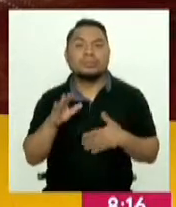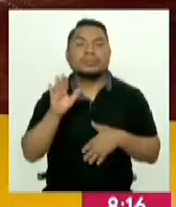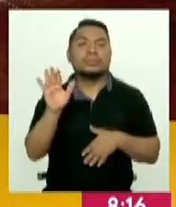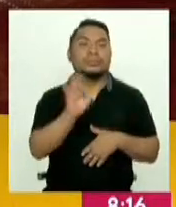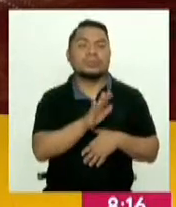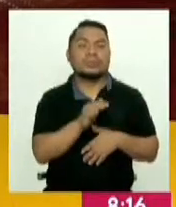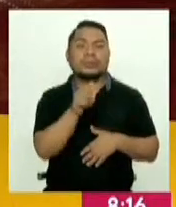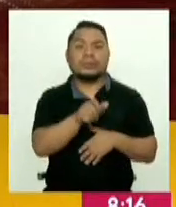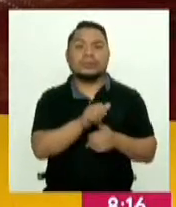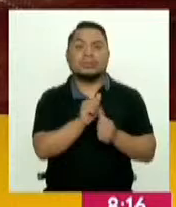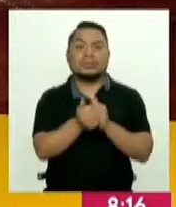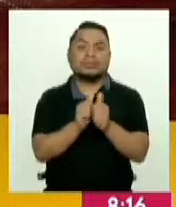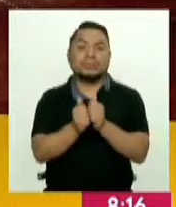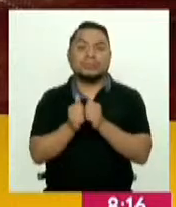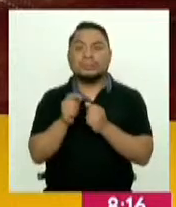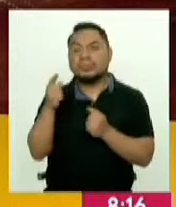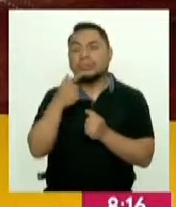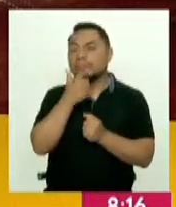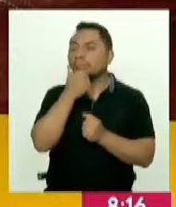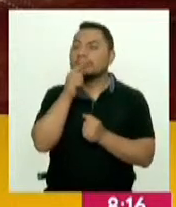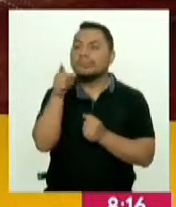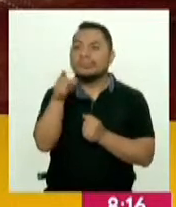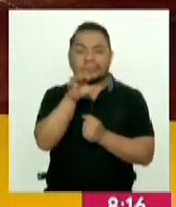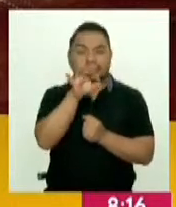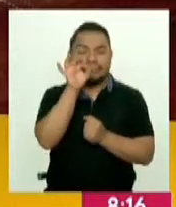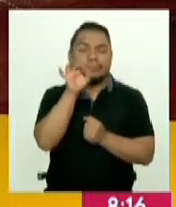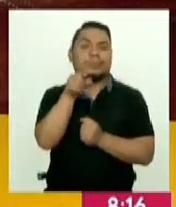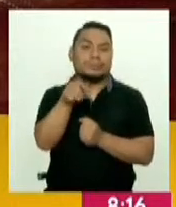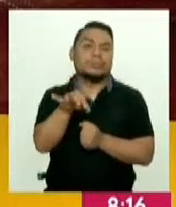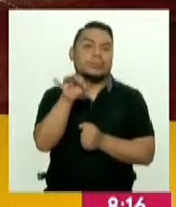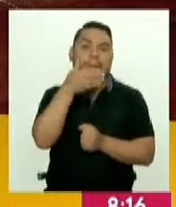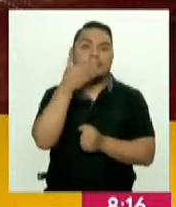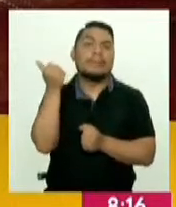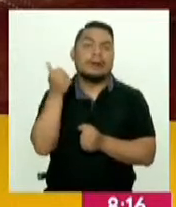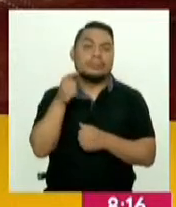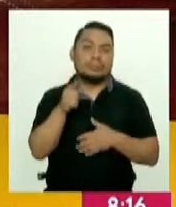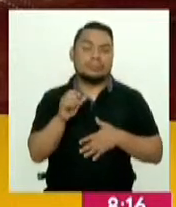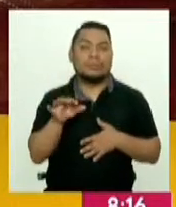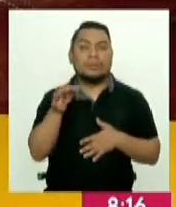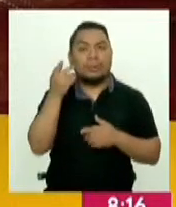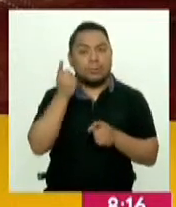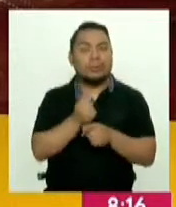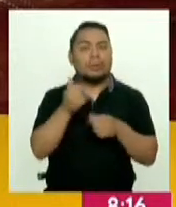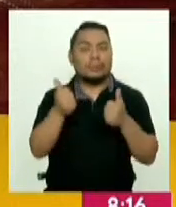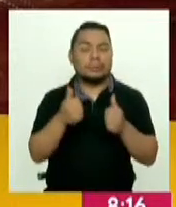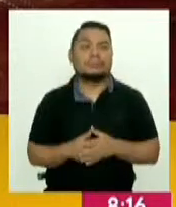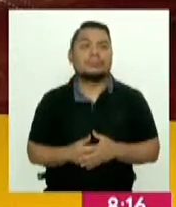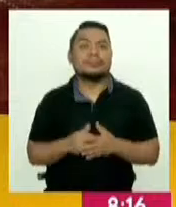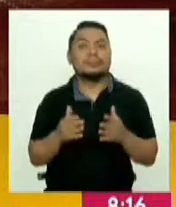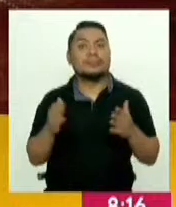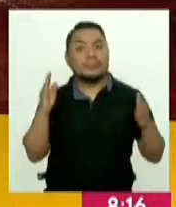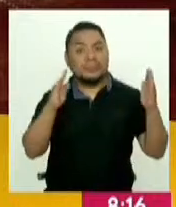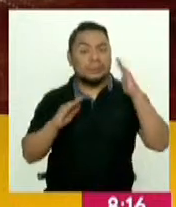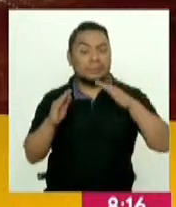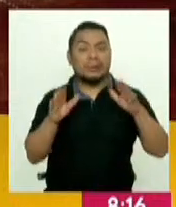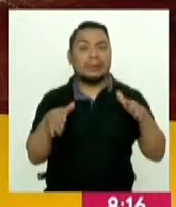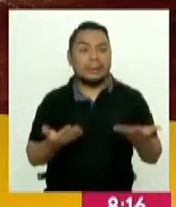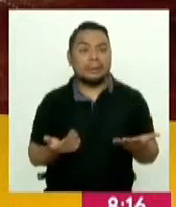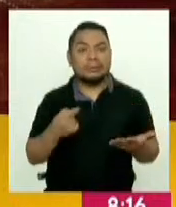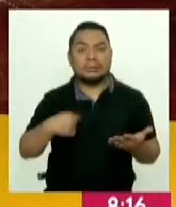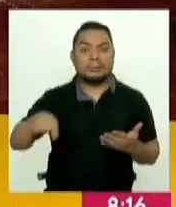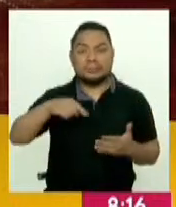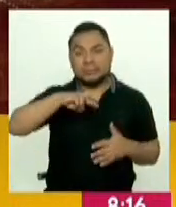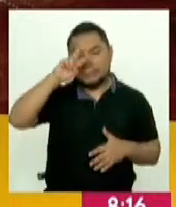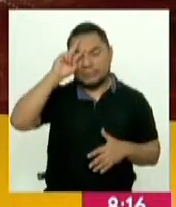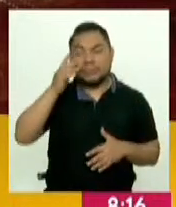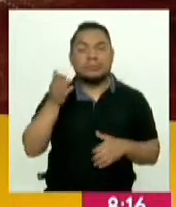de sus candidatos, de las alternativas que tengan para elegir mejor, para elegir correctamente. Tremenda preocupación, en realidad, que existe en nuestro